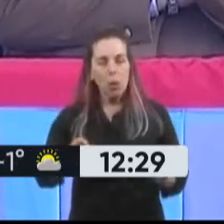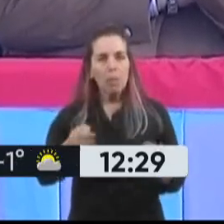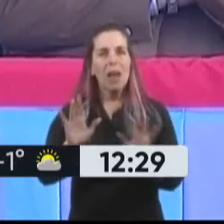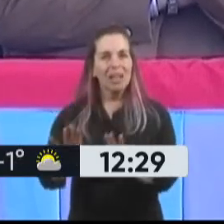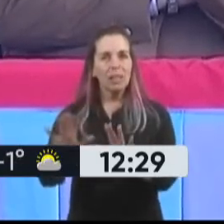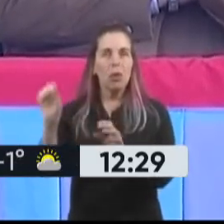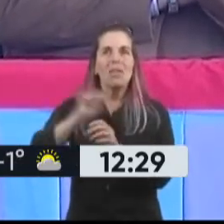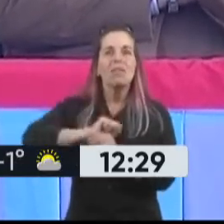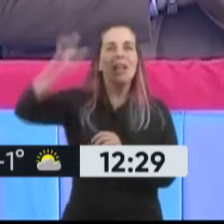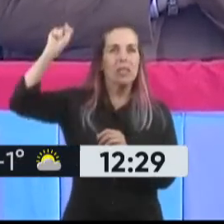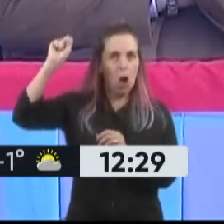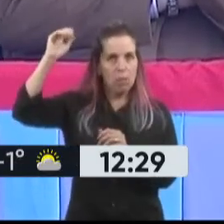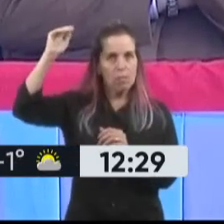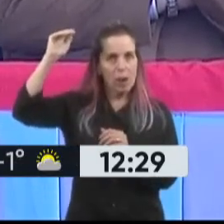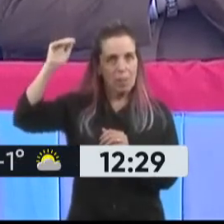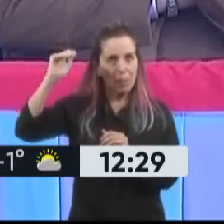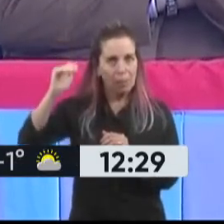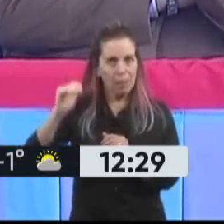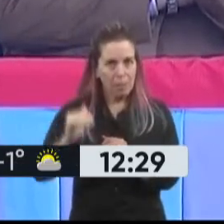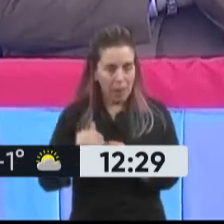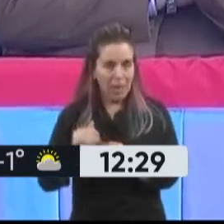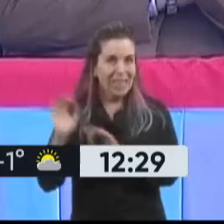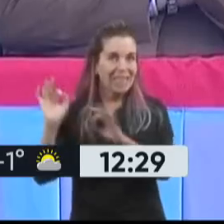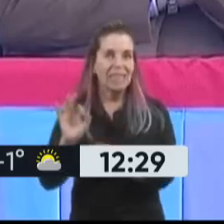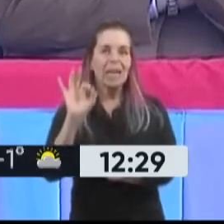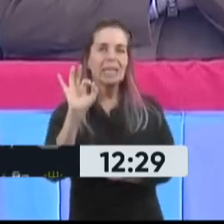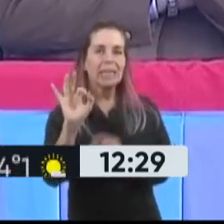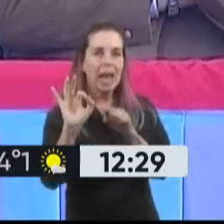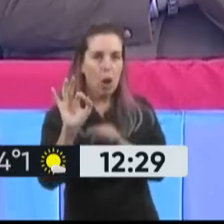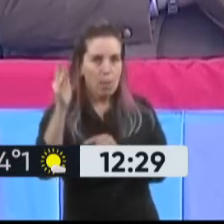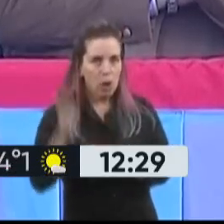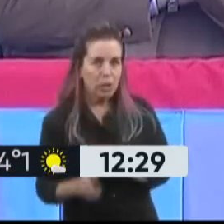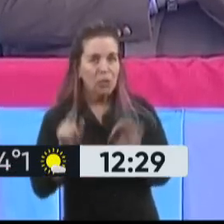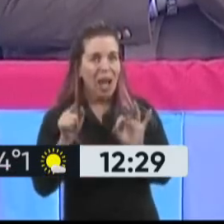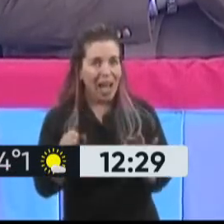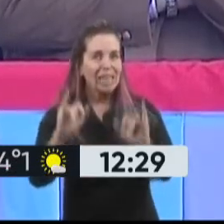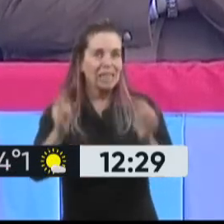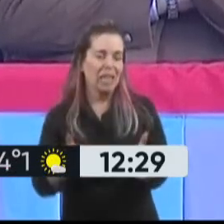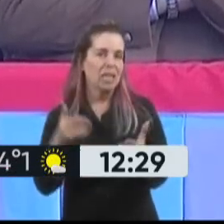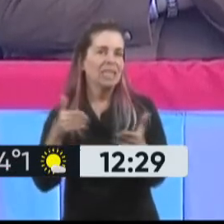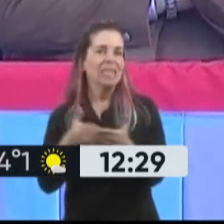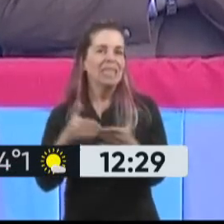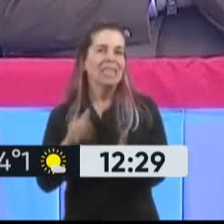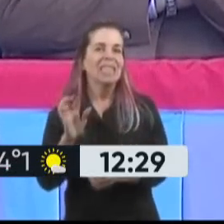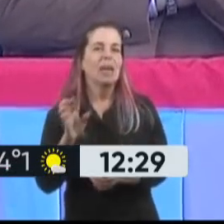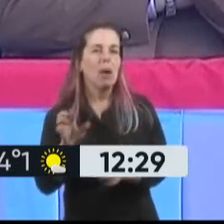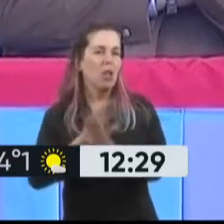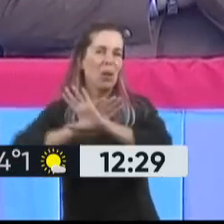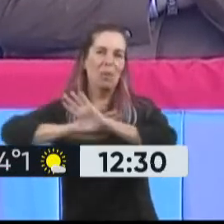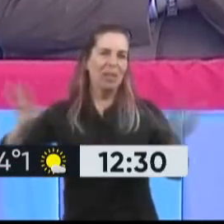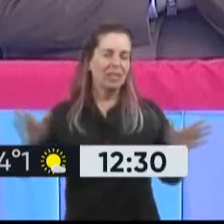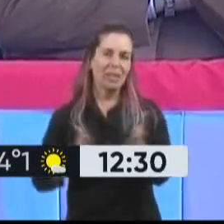inflación yendo a niveles cercanos al 0%, es ahí cuando terminaremos de liberar el cepo de una vez por todas y